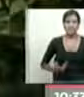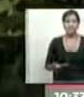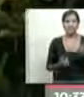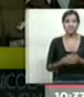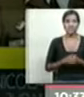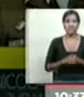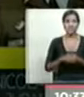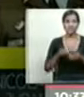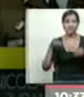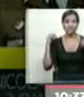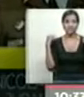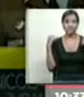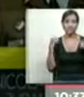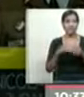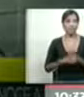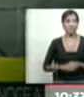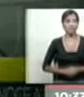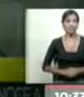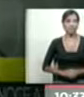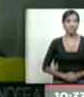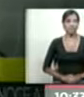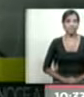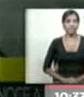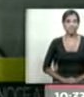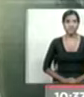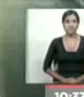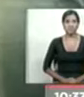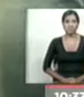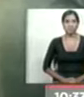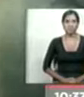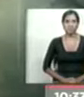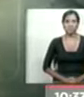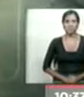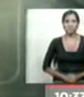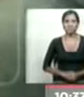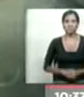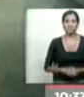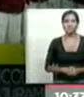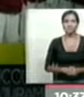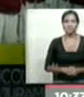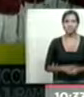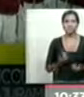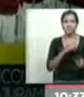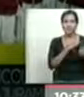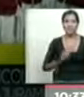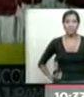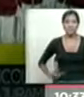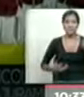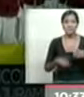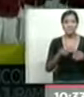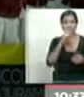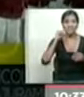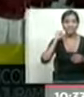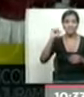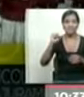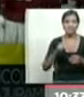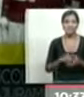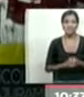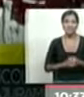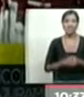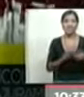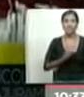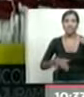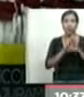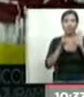Fuerza Armada Nacional Bolivariana al ciudadano Nicolás Maduro Moros. Presidente Constitucional de la